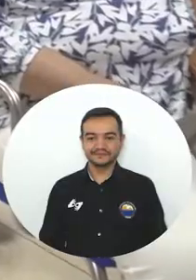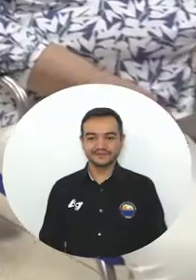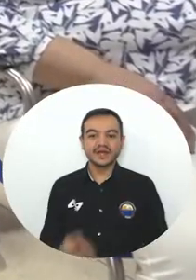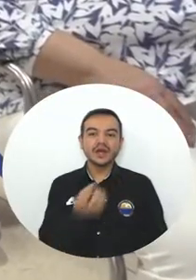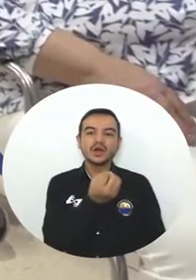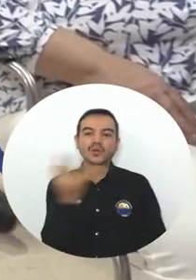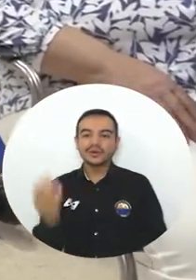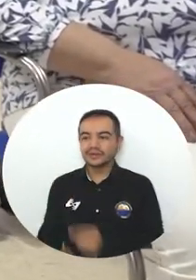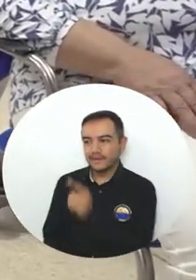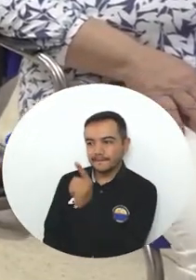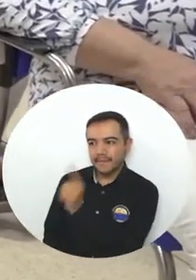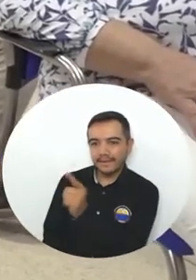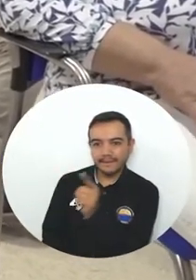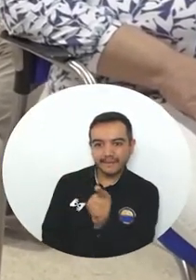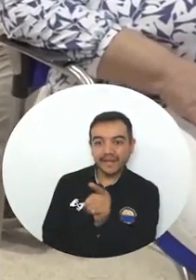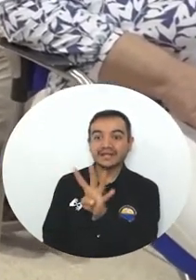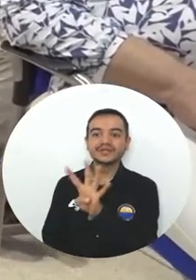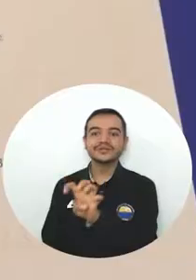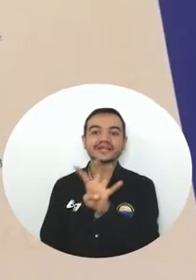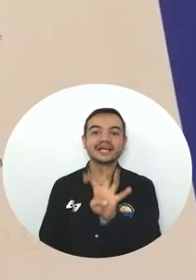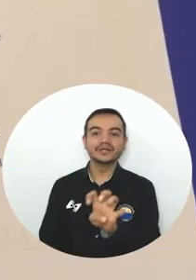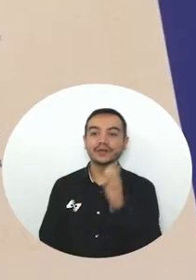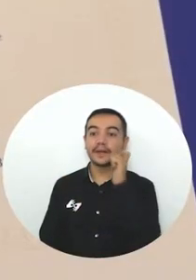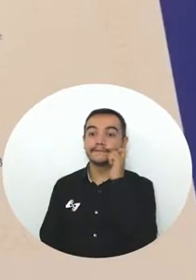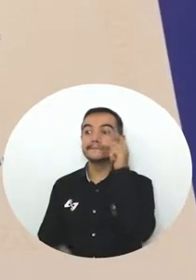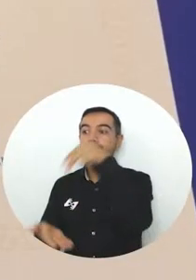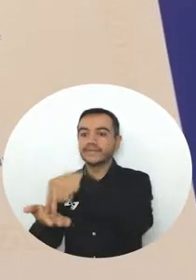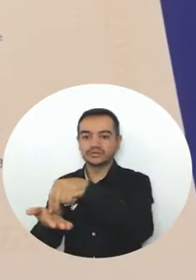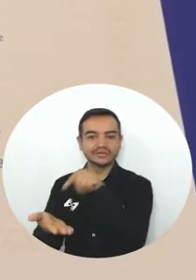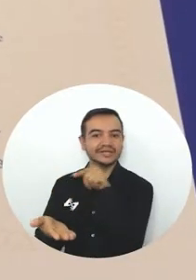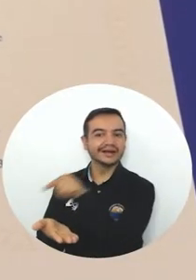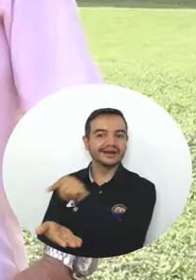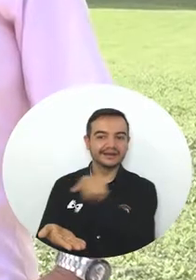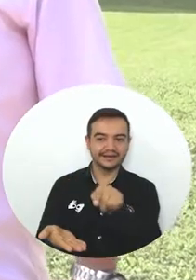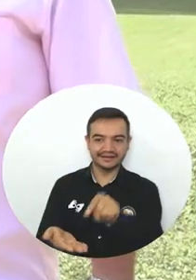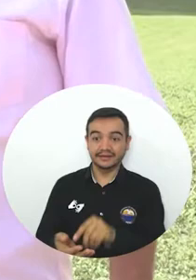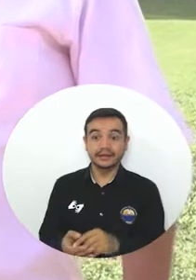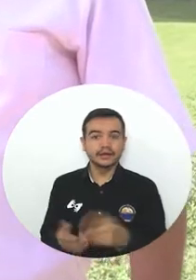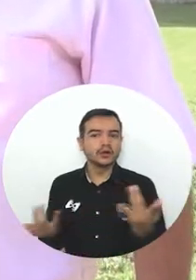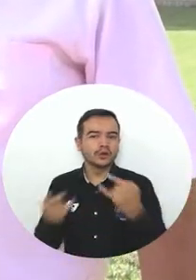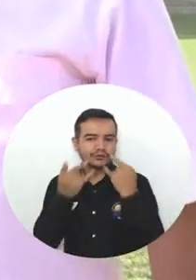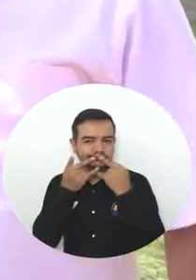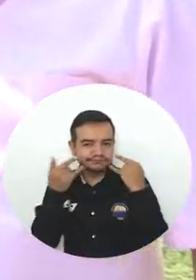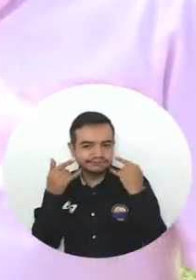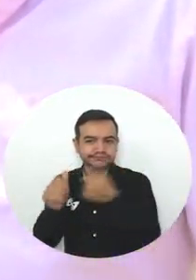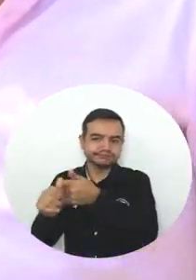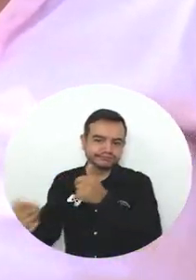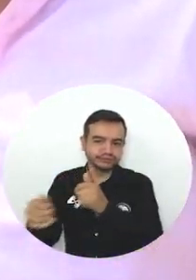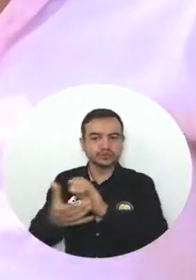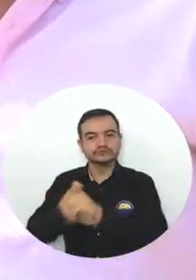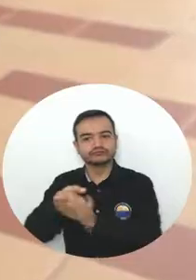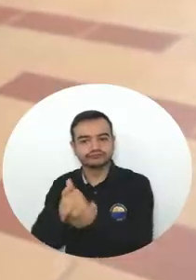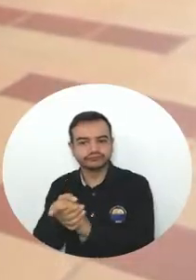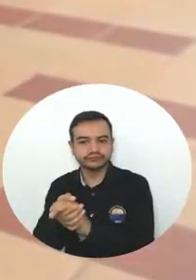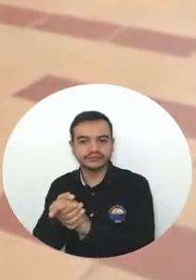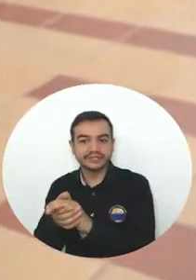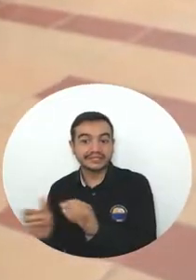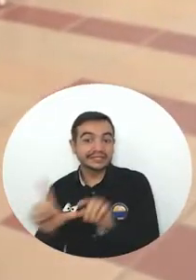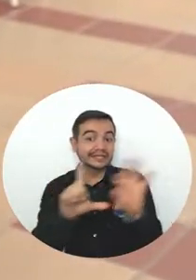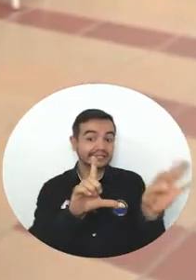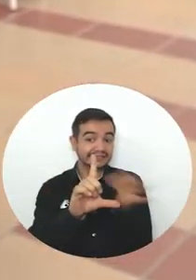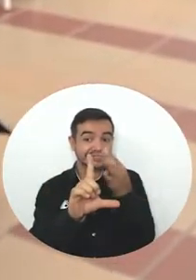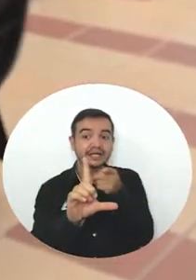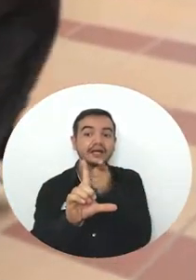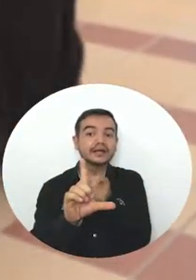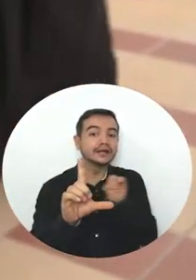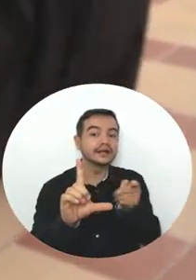99 jóvenes asistieron presencialmente al acto bajo los debidos protocolos de bioseguridad, mientras que 13 de ellos lo hicieron